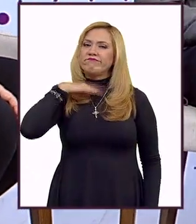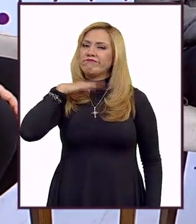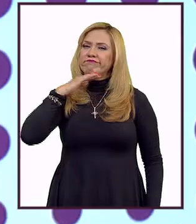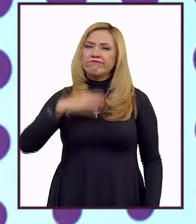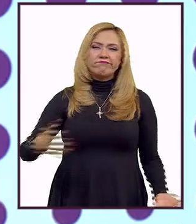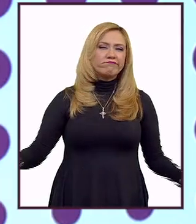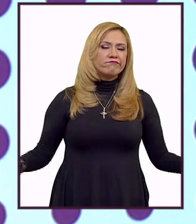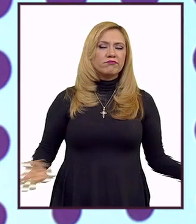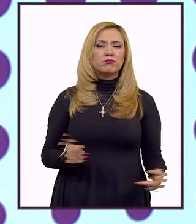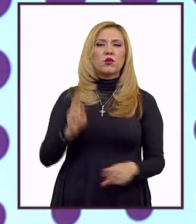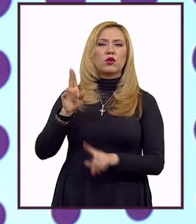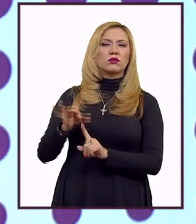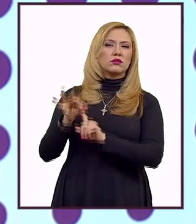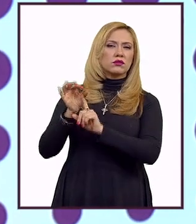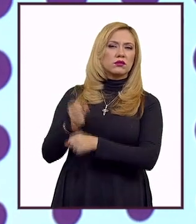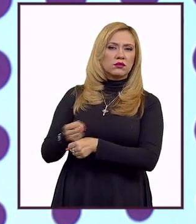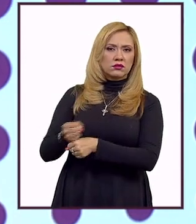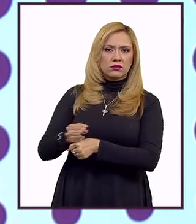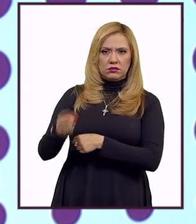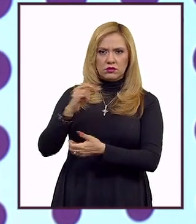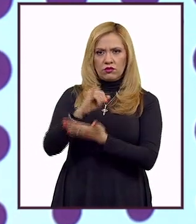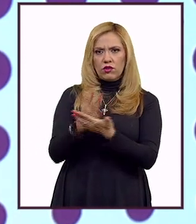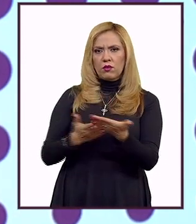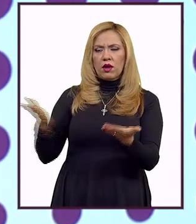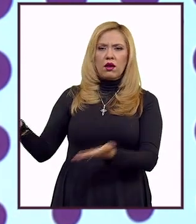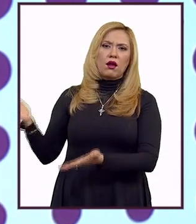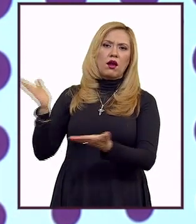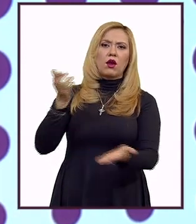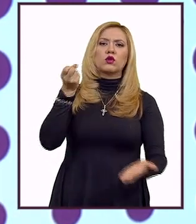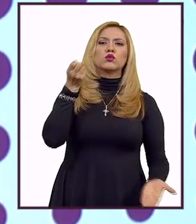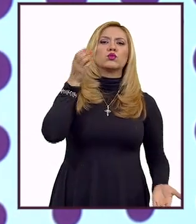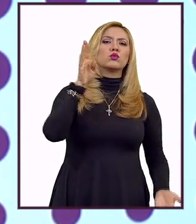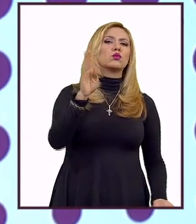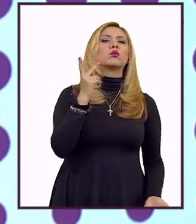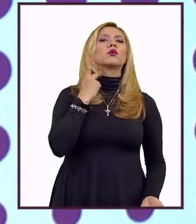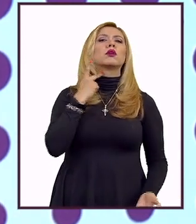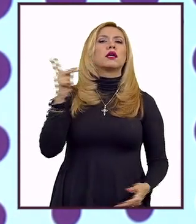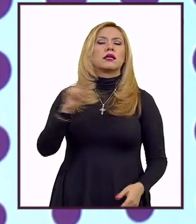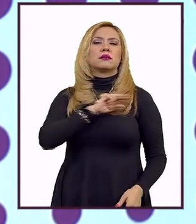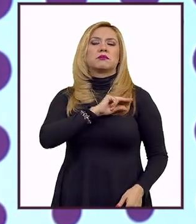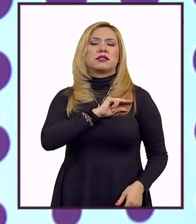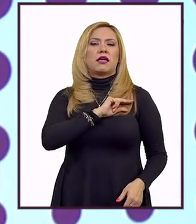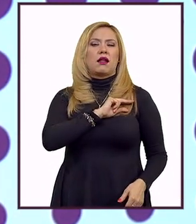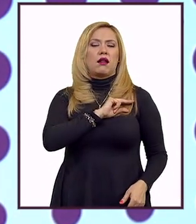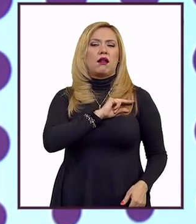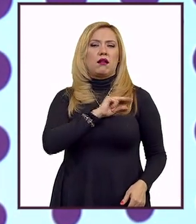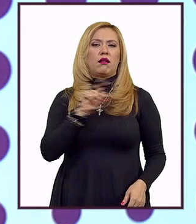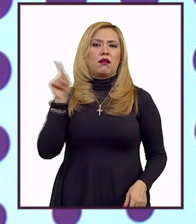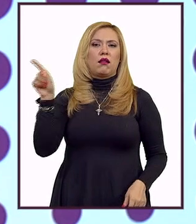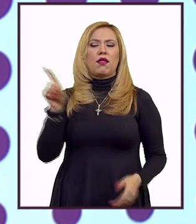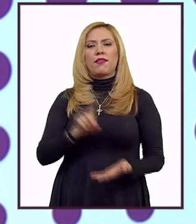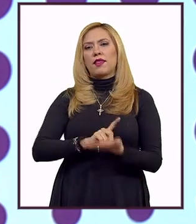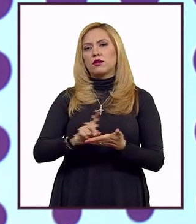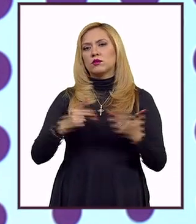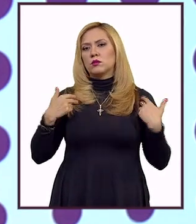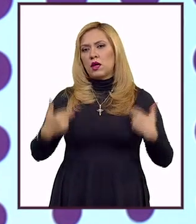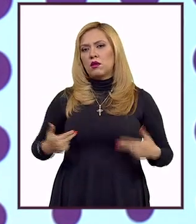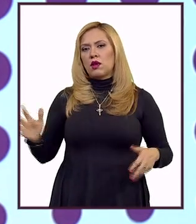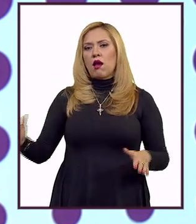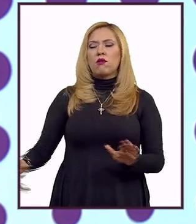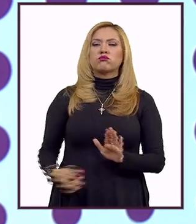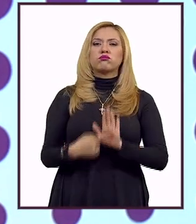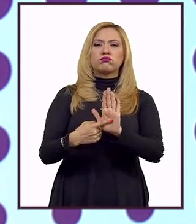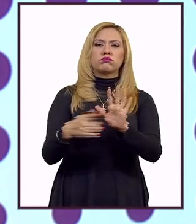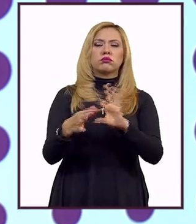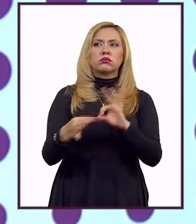el delito de tortura. Podemos ver el informe que presentó la Subprocuraduría especializada en derechos humanos. En